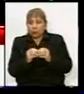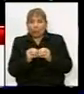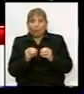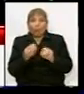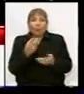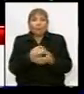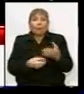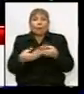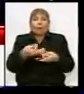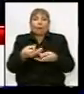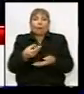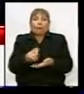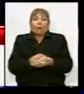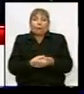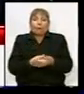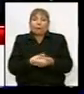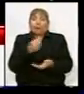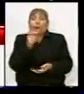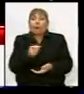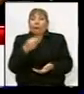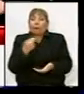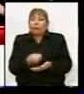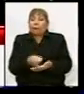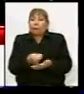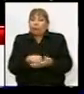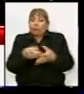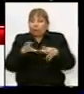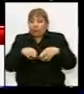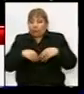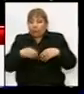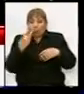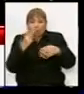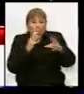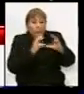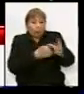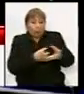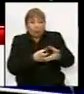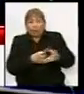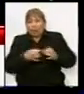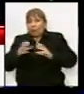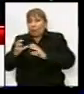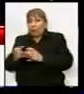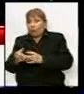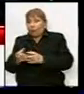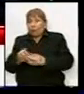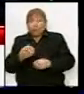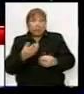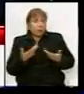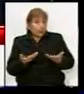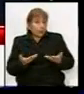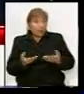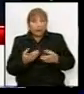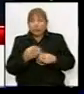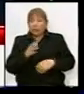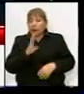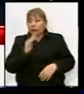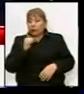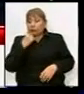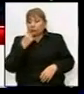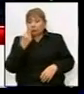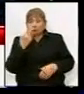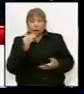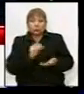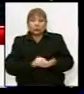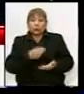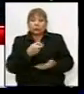costo económico la población 16 se va a probar esas dos nuevas cámaras o va a existir dos nuevas cámaras seguramente nos va a costar mucho